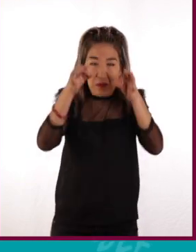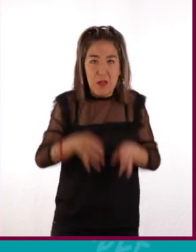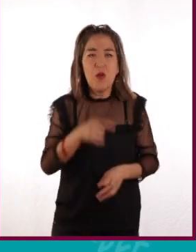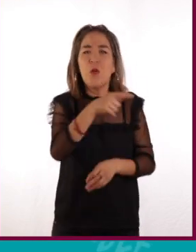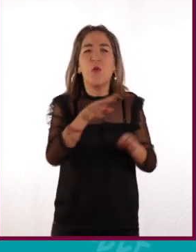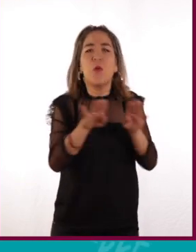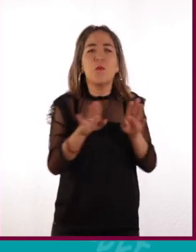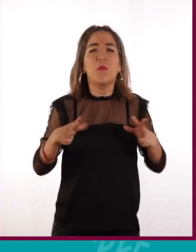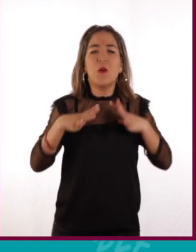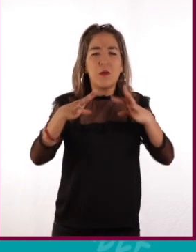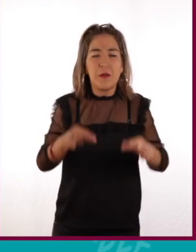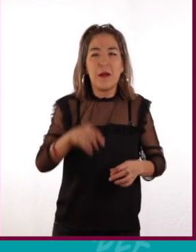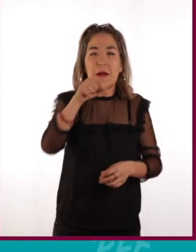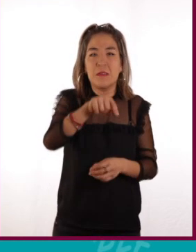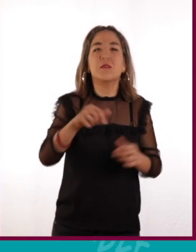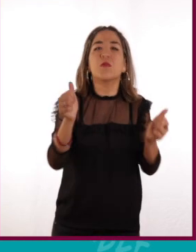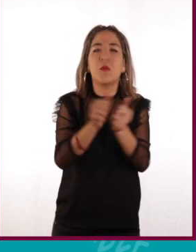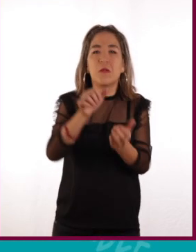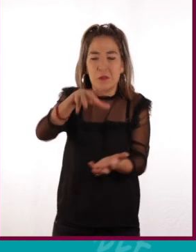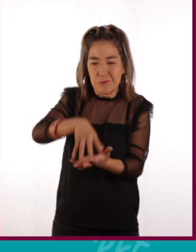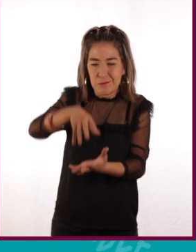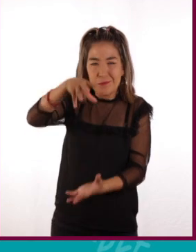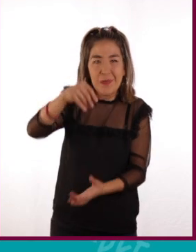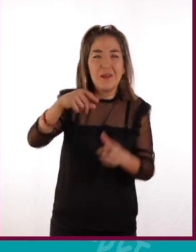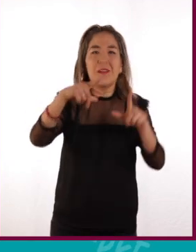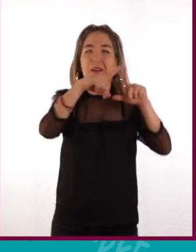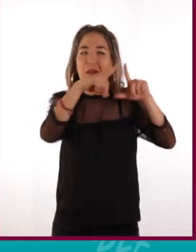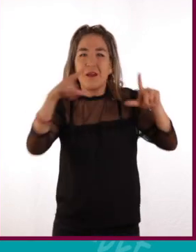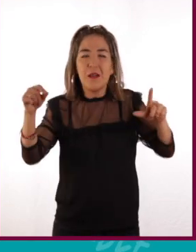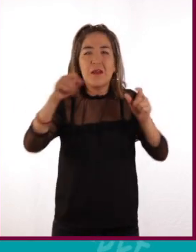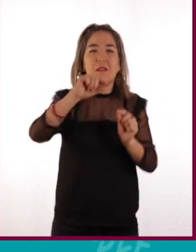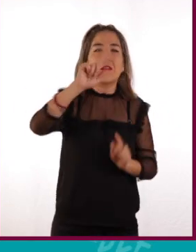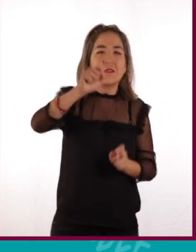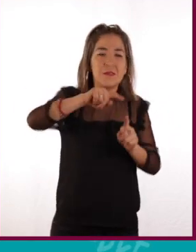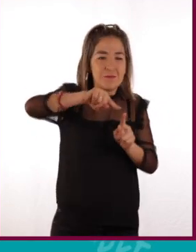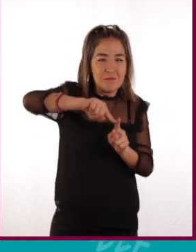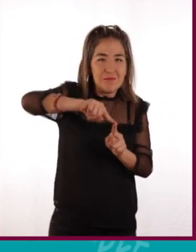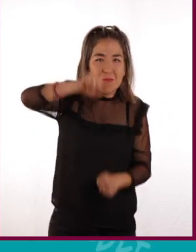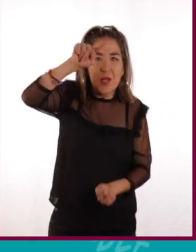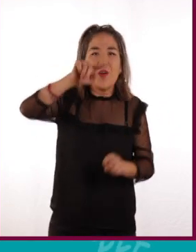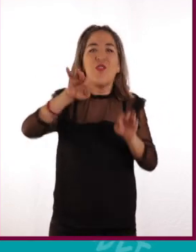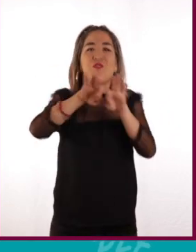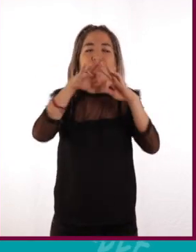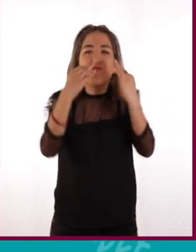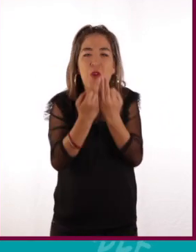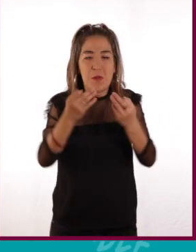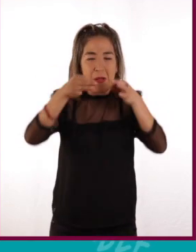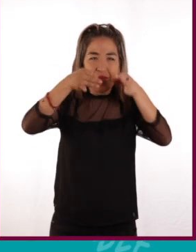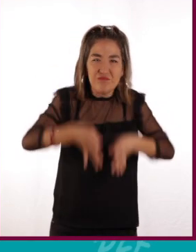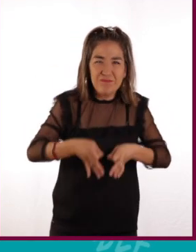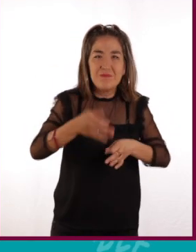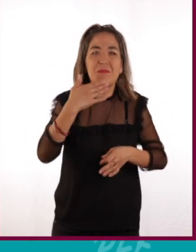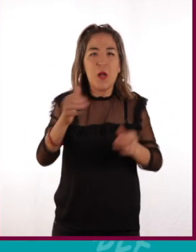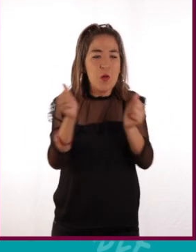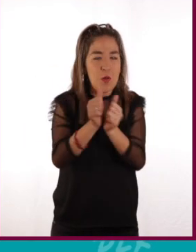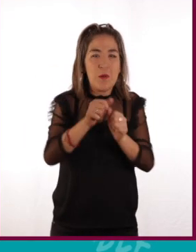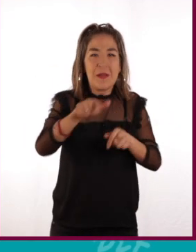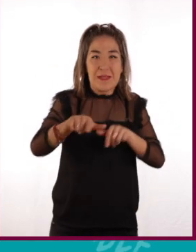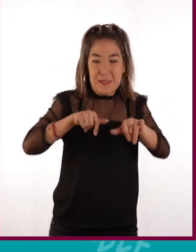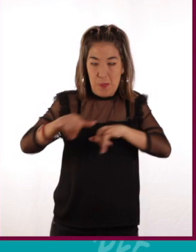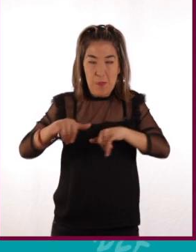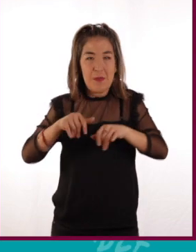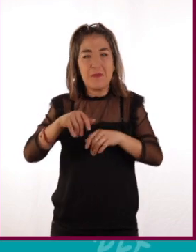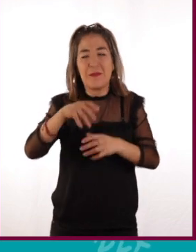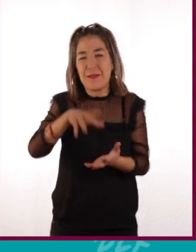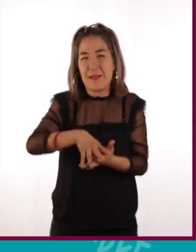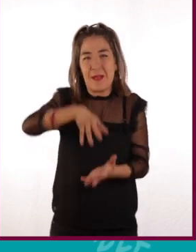El Art Deco en realidad regresa a las geometrías puras, a las líneas rectas y al establecimiento de un vínculo entre